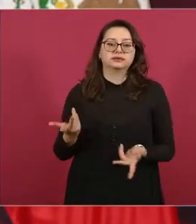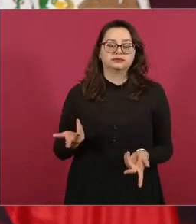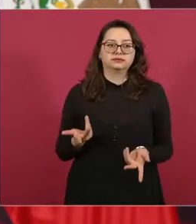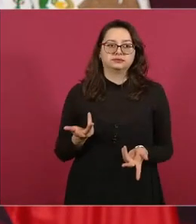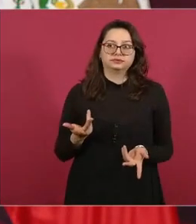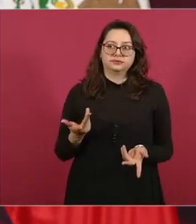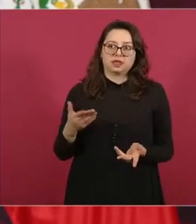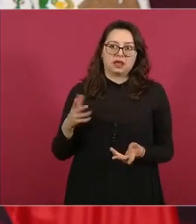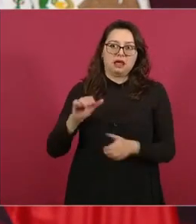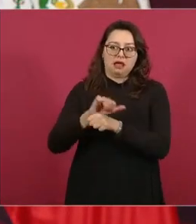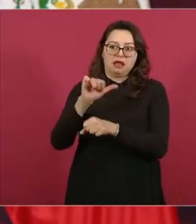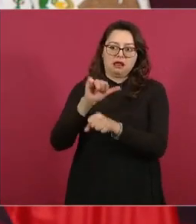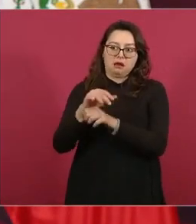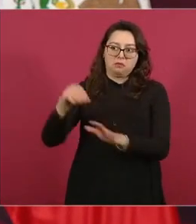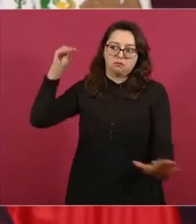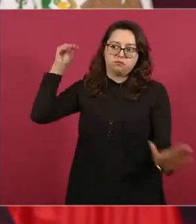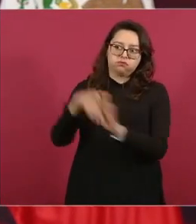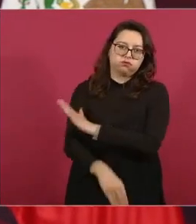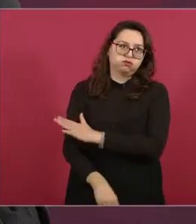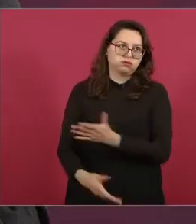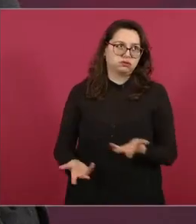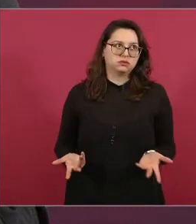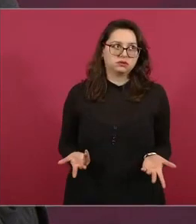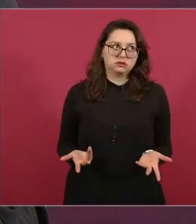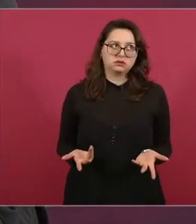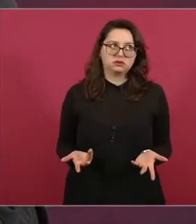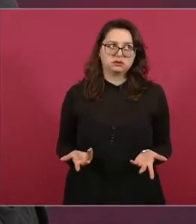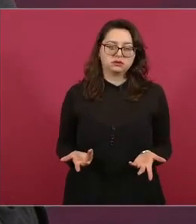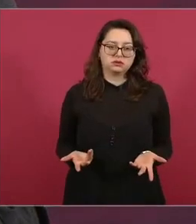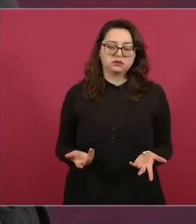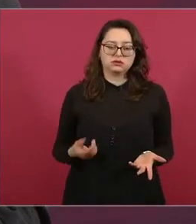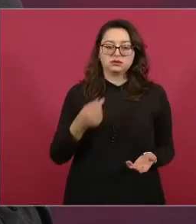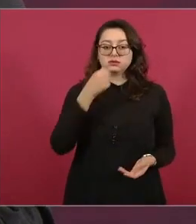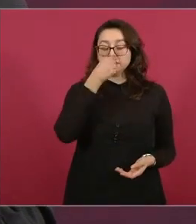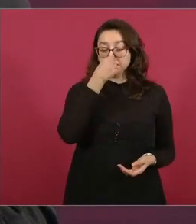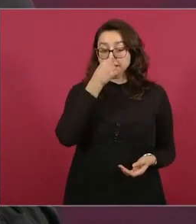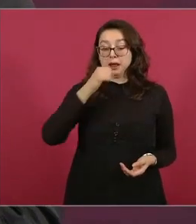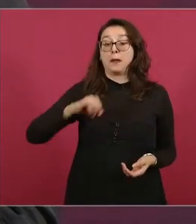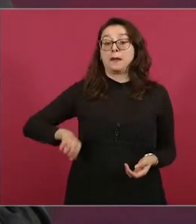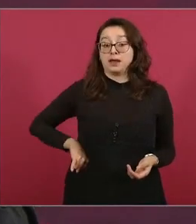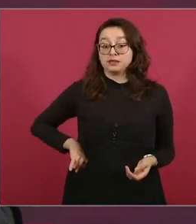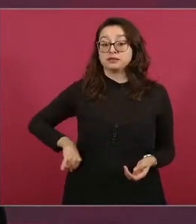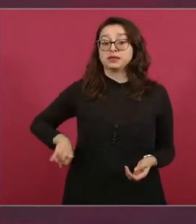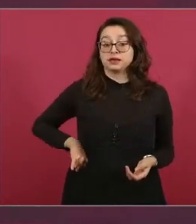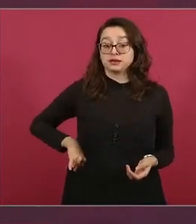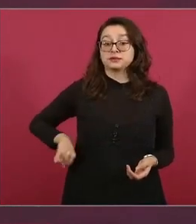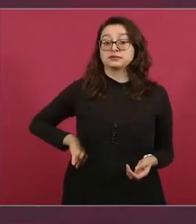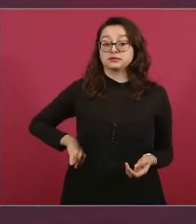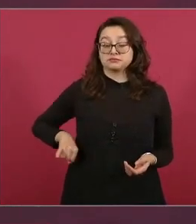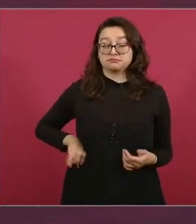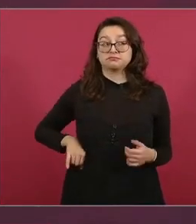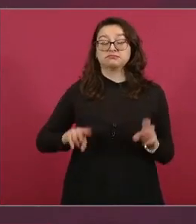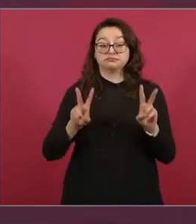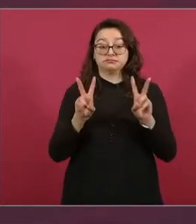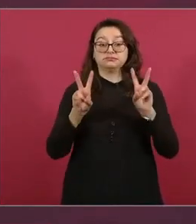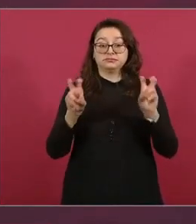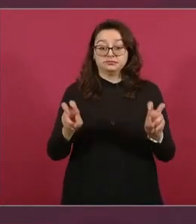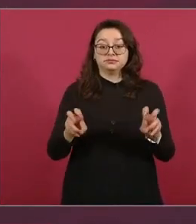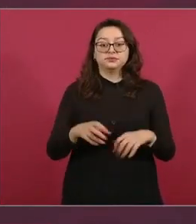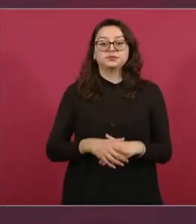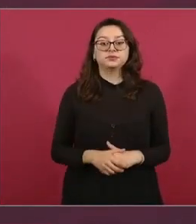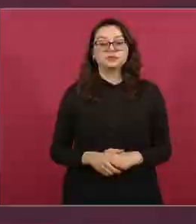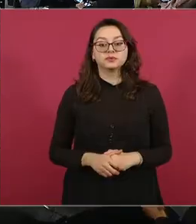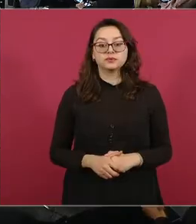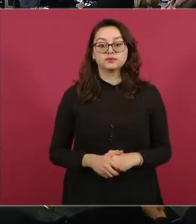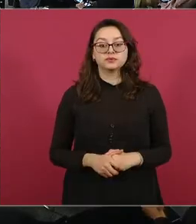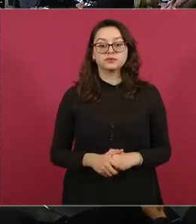haber ocasionado la crisis argentina. Es muy interesante todo lo que está sucediendo. ¿En